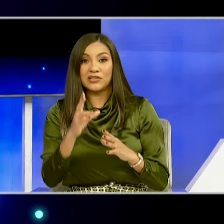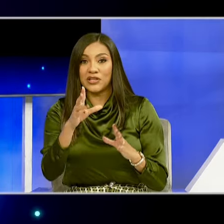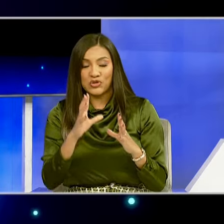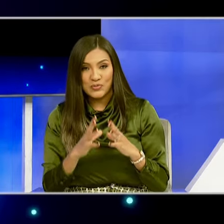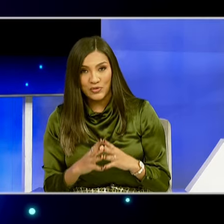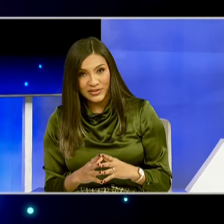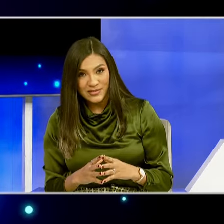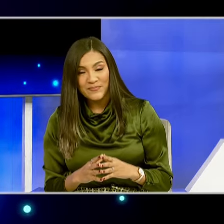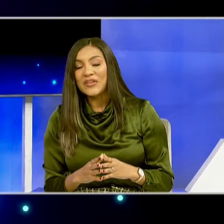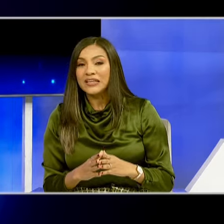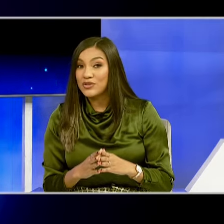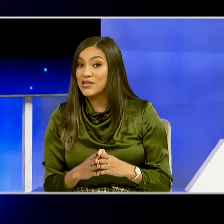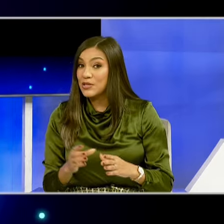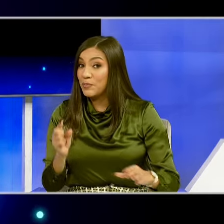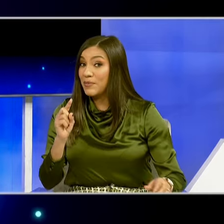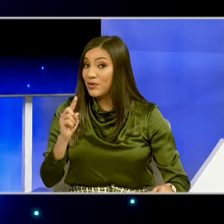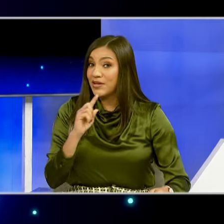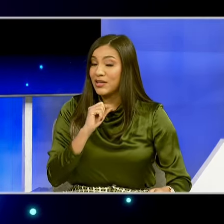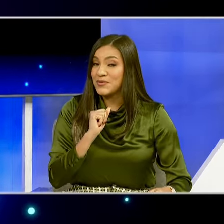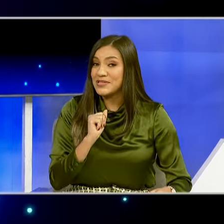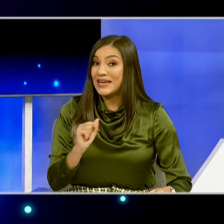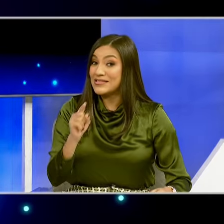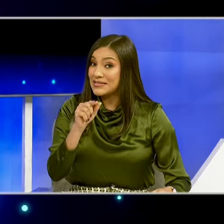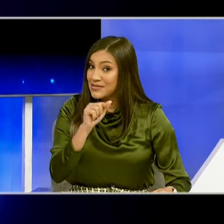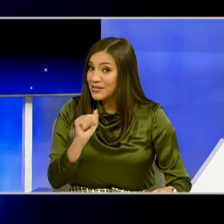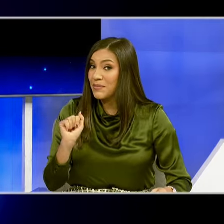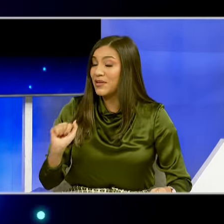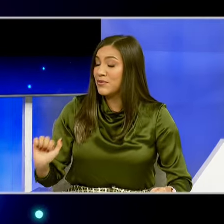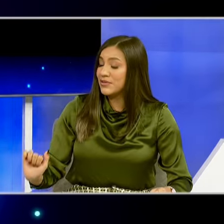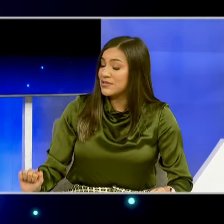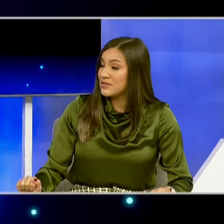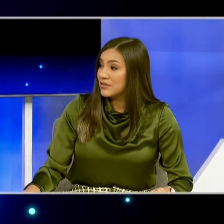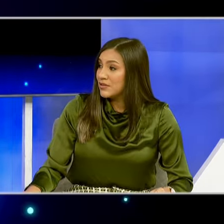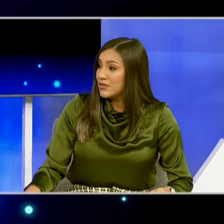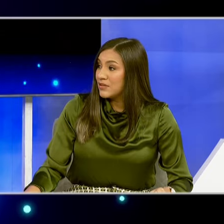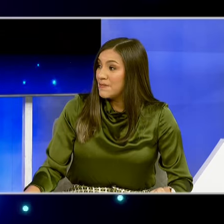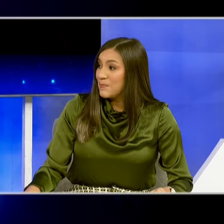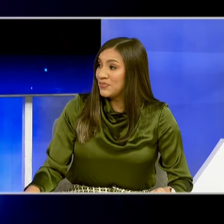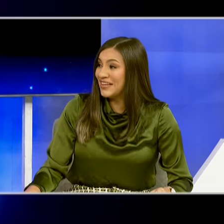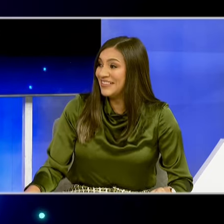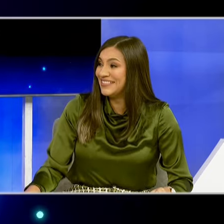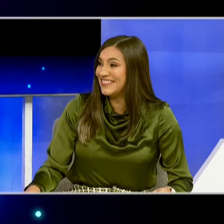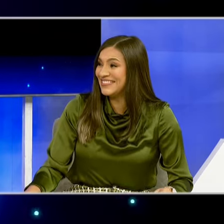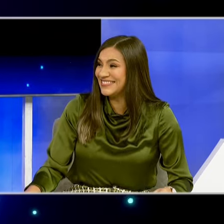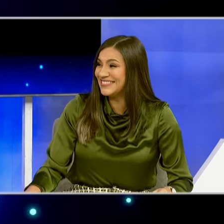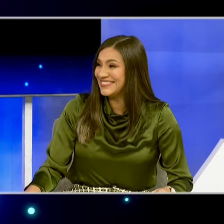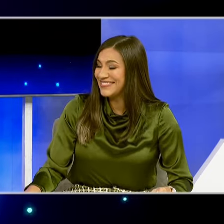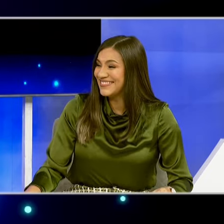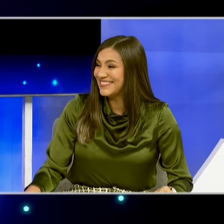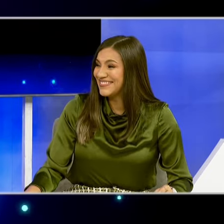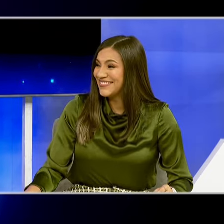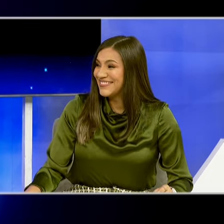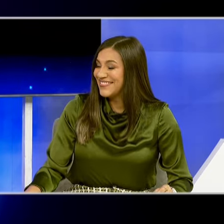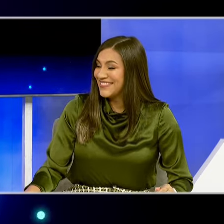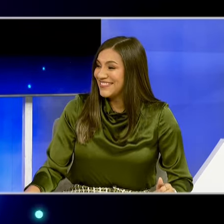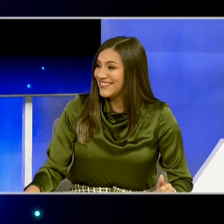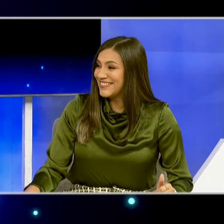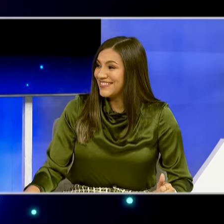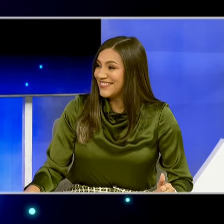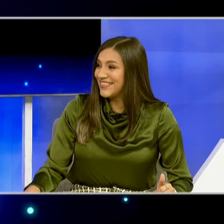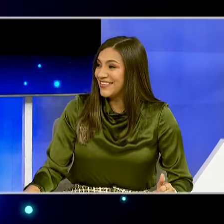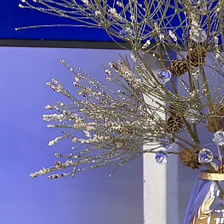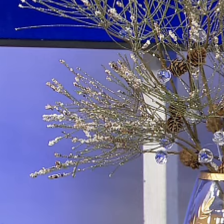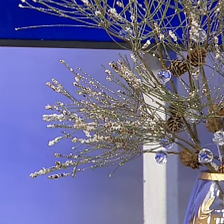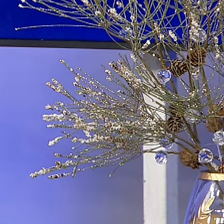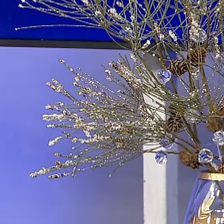sorpresa usted tiene dos multas Entonces lo primero que hay que revisar es el sist teng revisar eso en enero pero que yo sepa no tengo ninguna multa ahora y lo